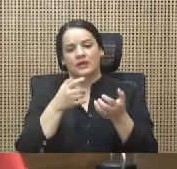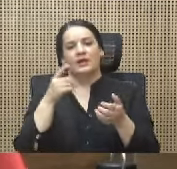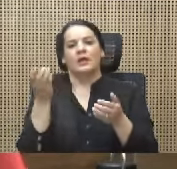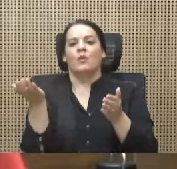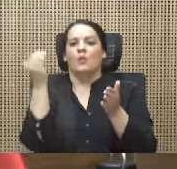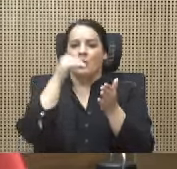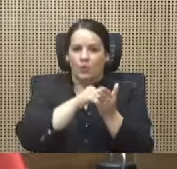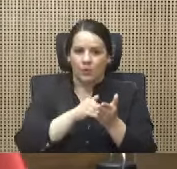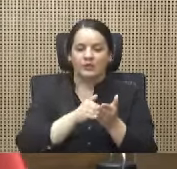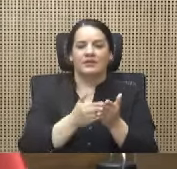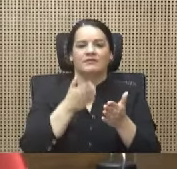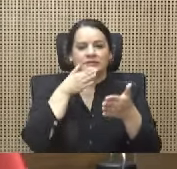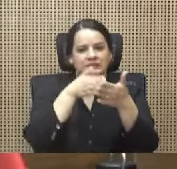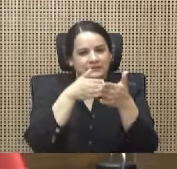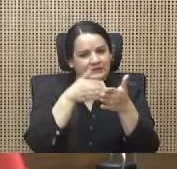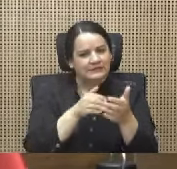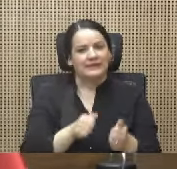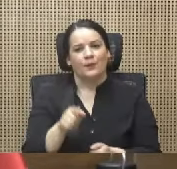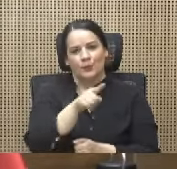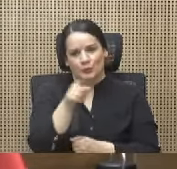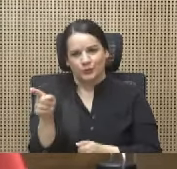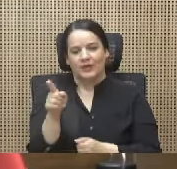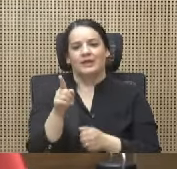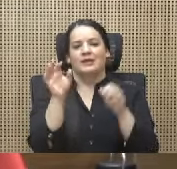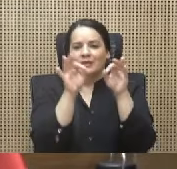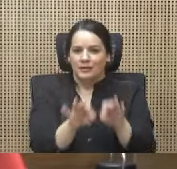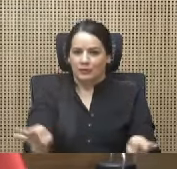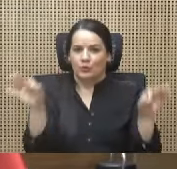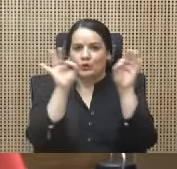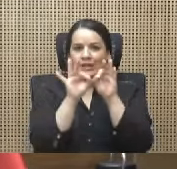nuevo, insistirles la importancia de incluir